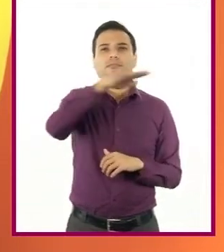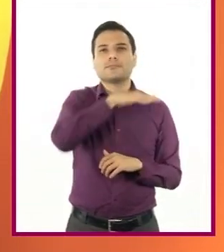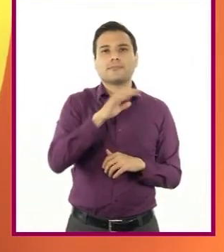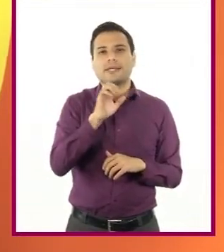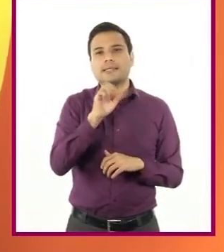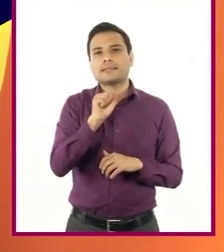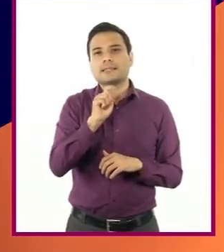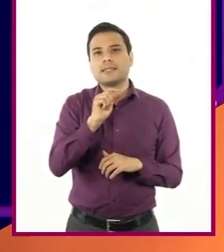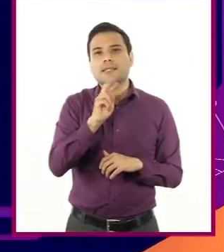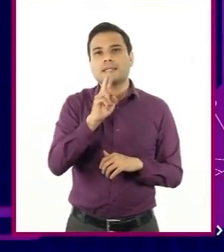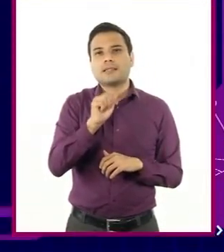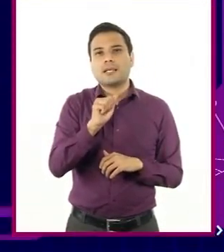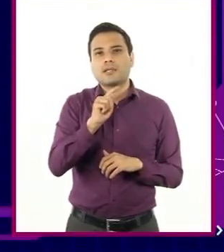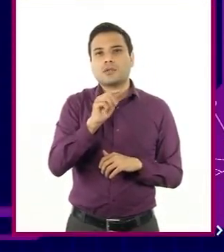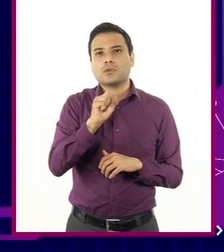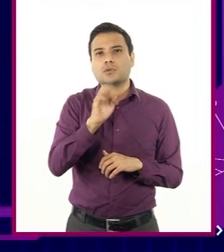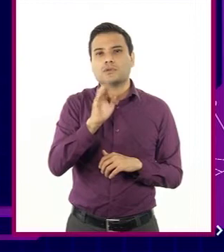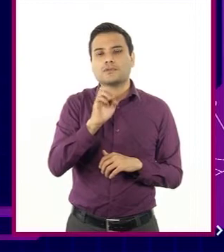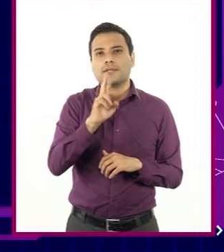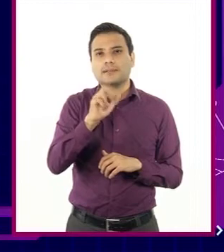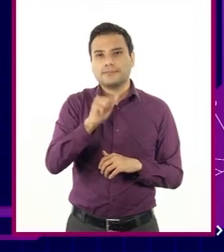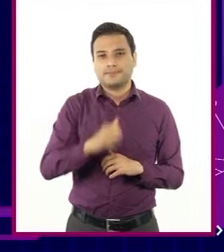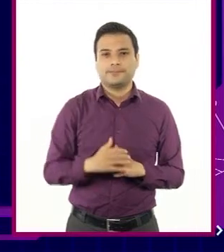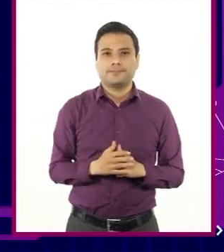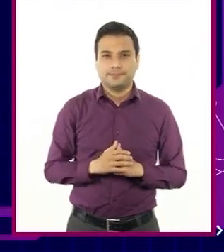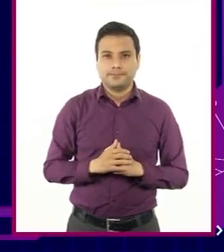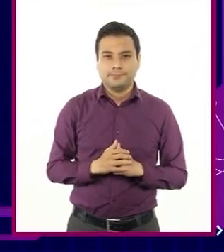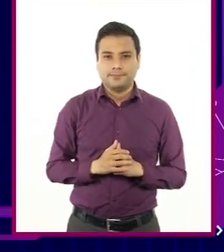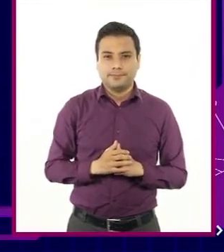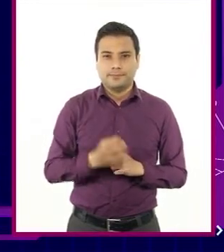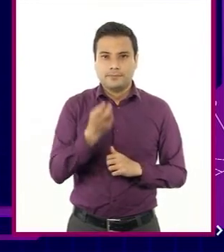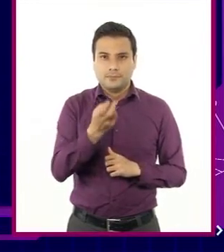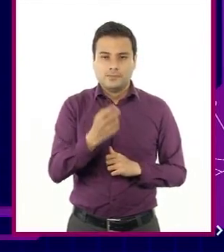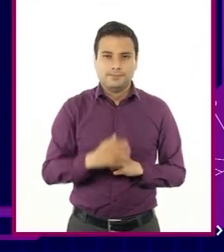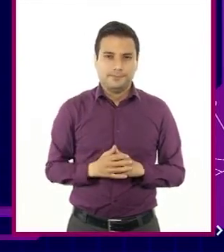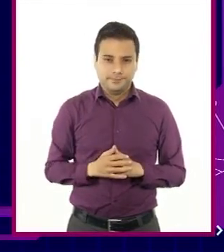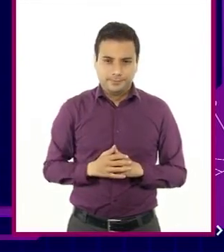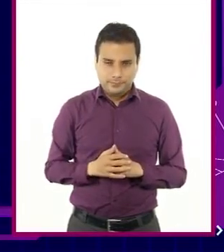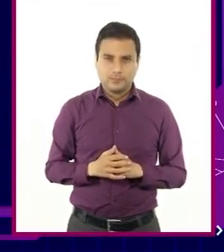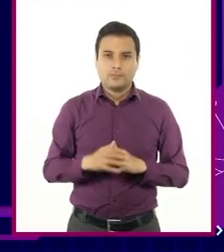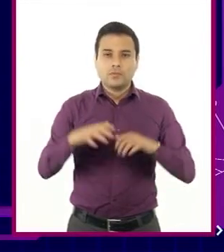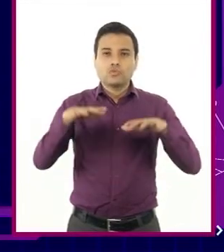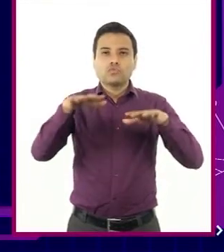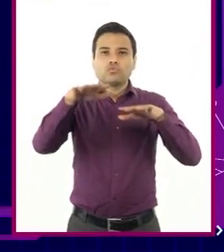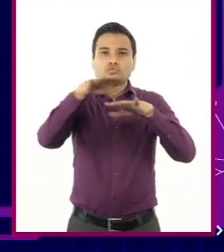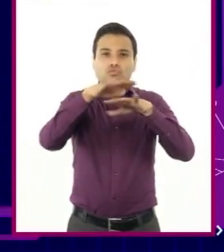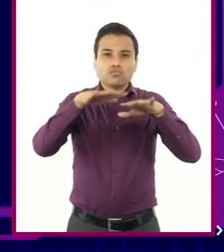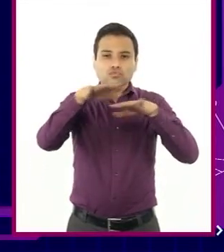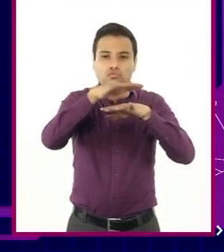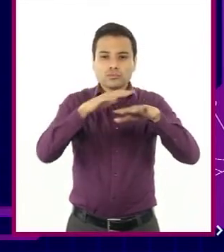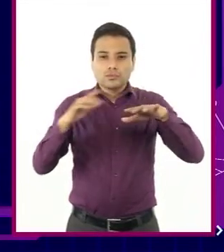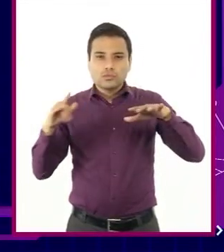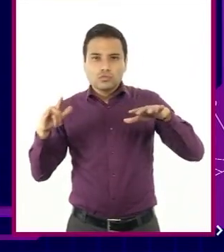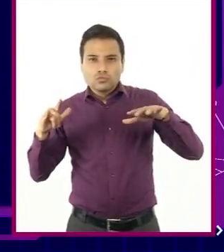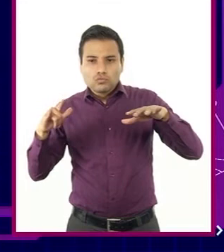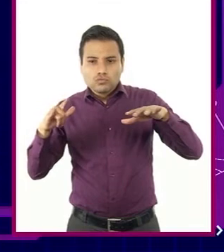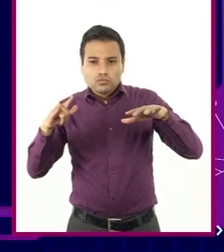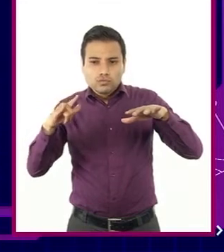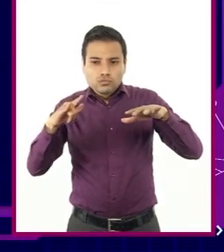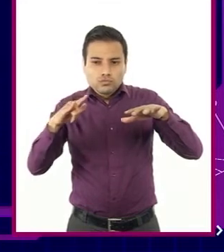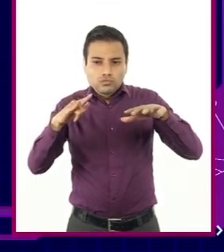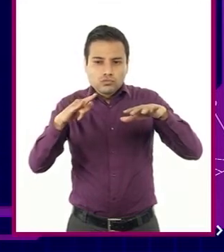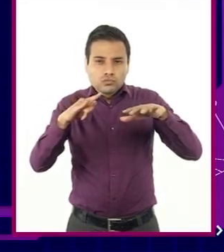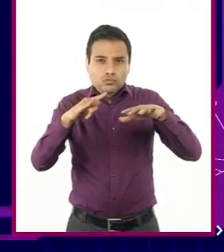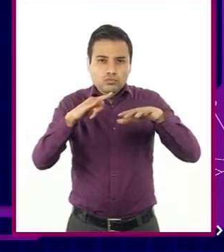inferior, justo por encima de la troposfera, que es la parte más baja de la atmósfera. La razón principal de esta